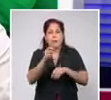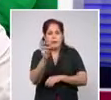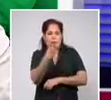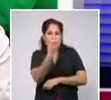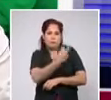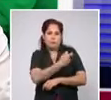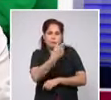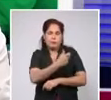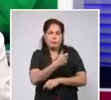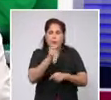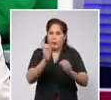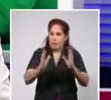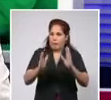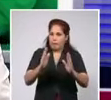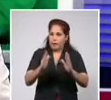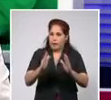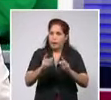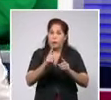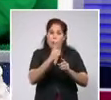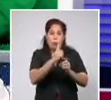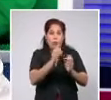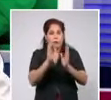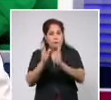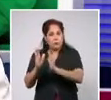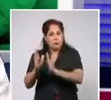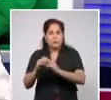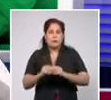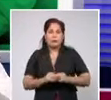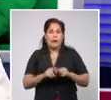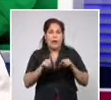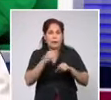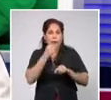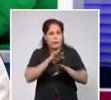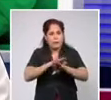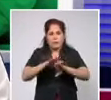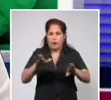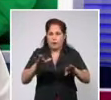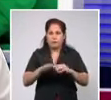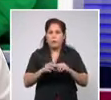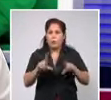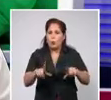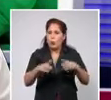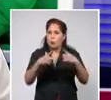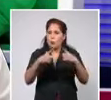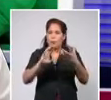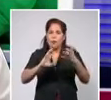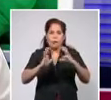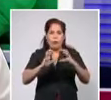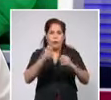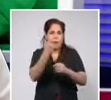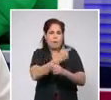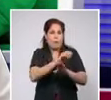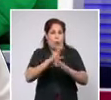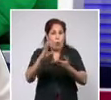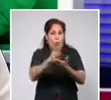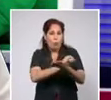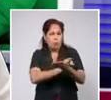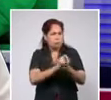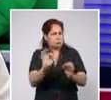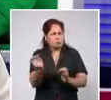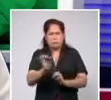un periodo de tiempo entre una y otra, que pudiéramos decir ya cumplió el esquema completo, pero todavía